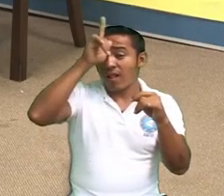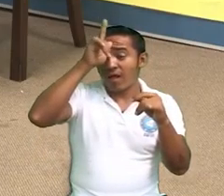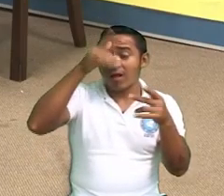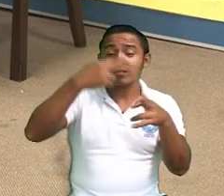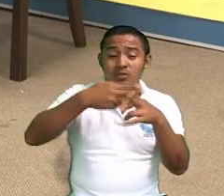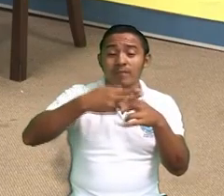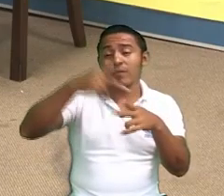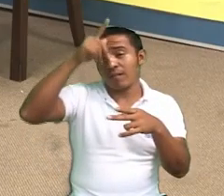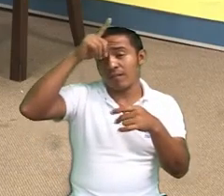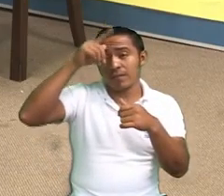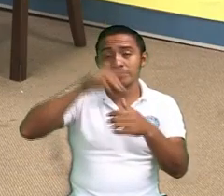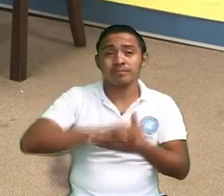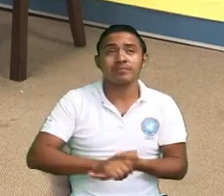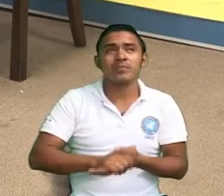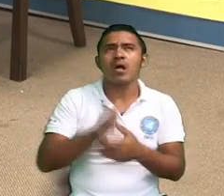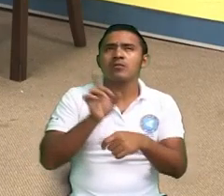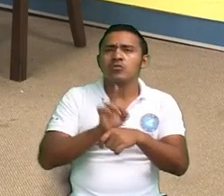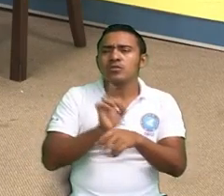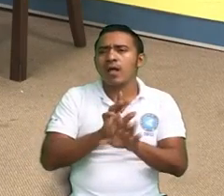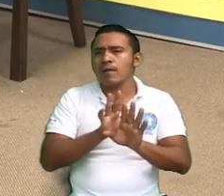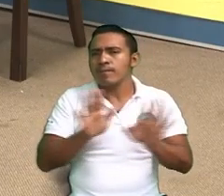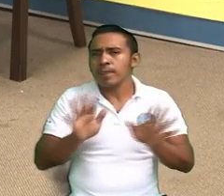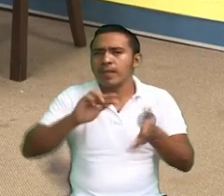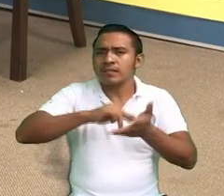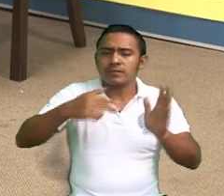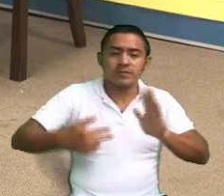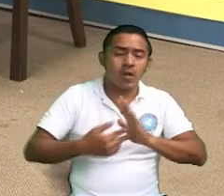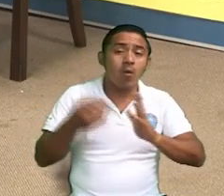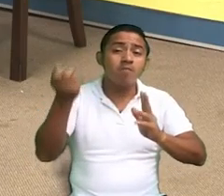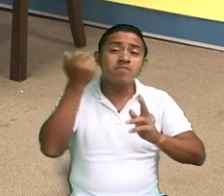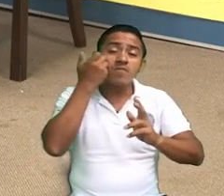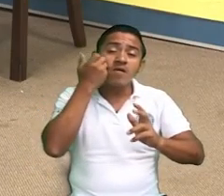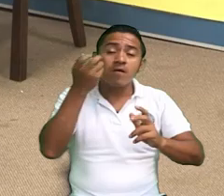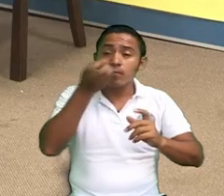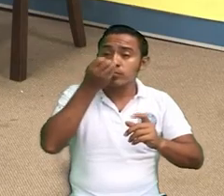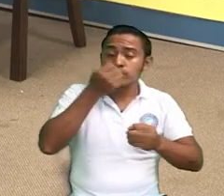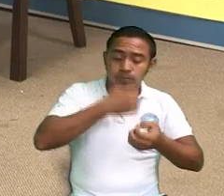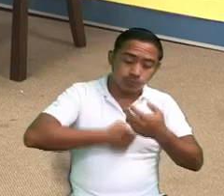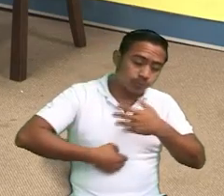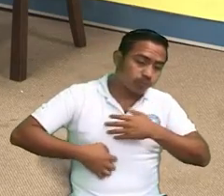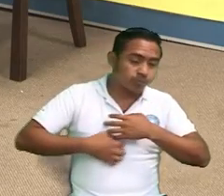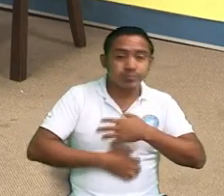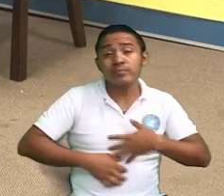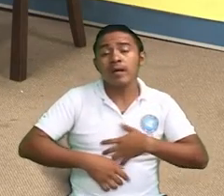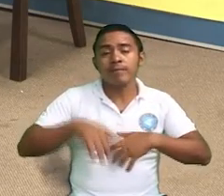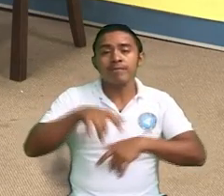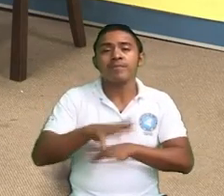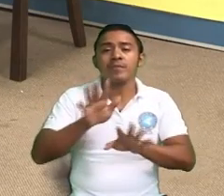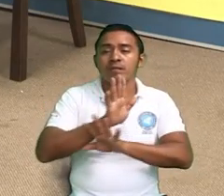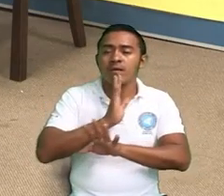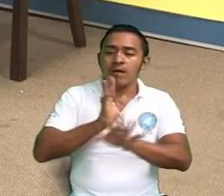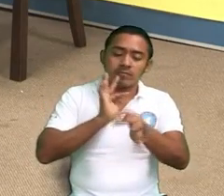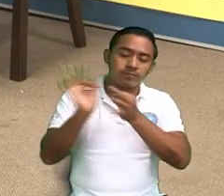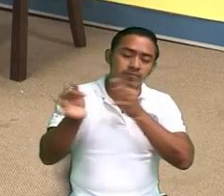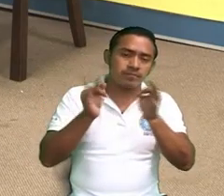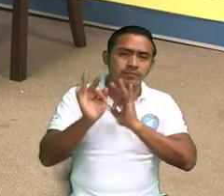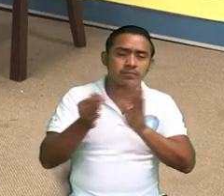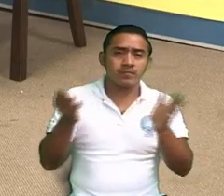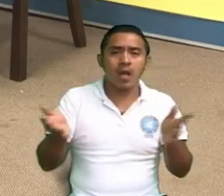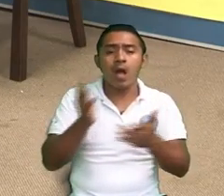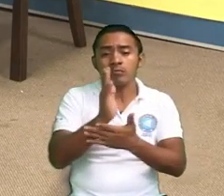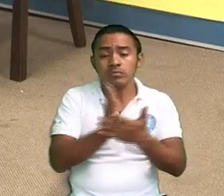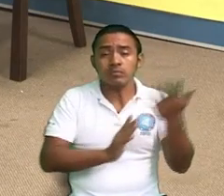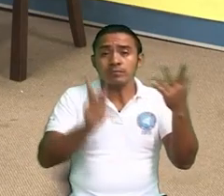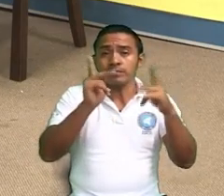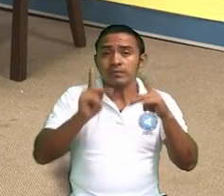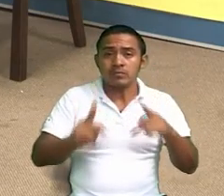Doctora, estábamos hablando de qué son las intoxicaciones alimentarias al inicio del programa. Le decía yo que hay personas